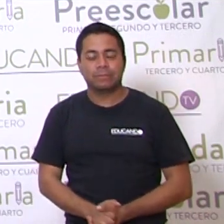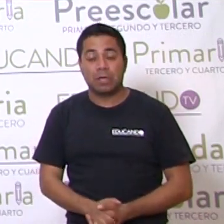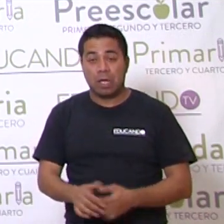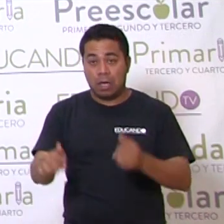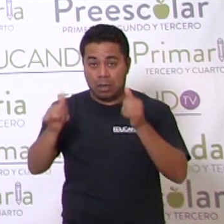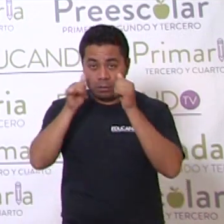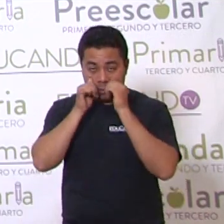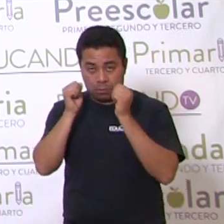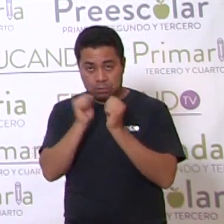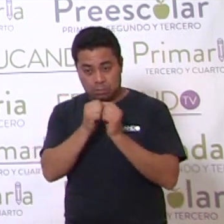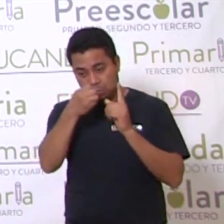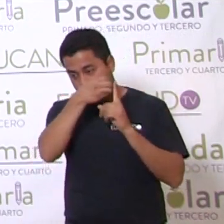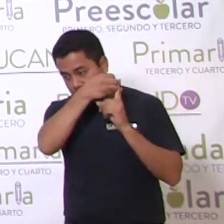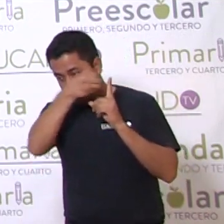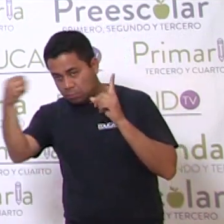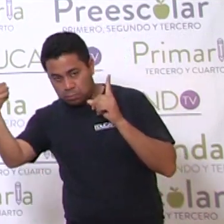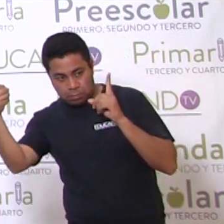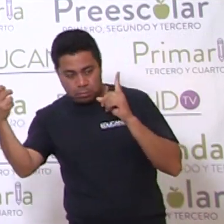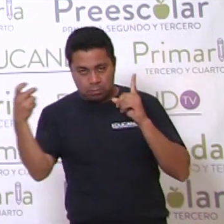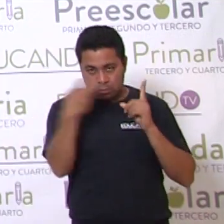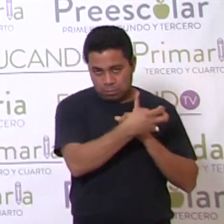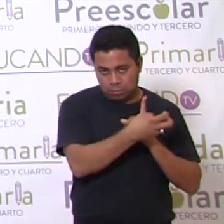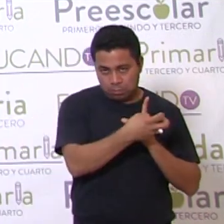Atención con esta oración.